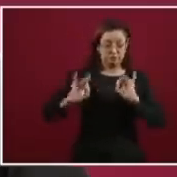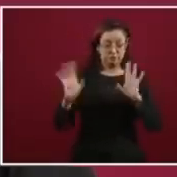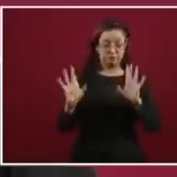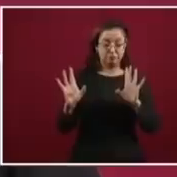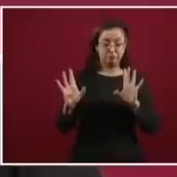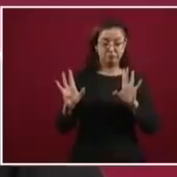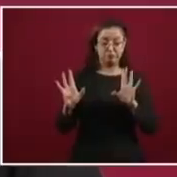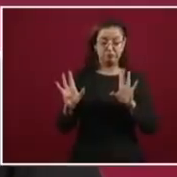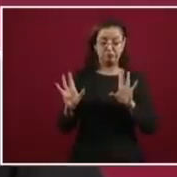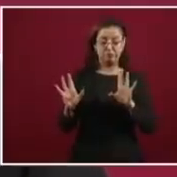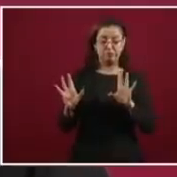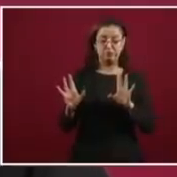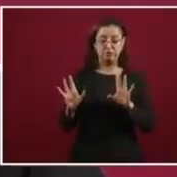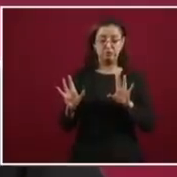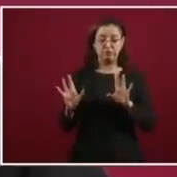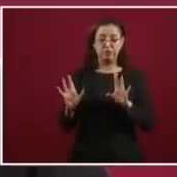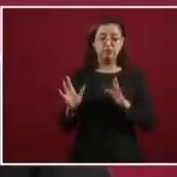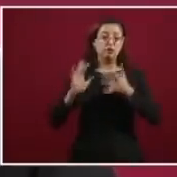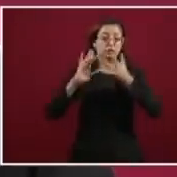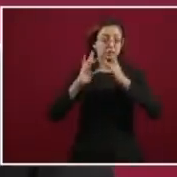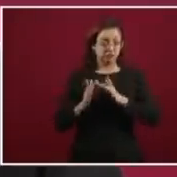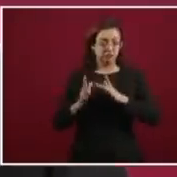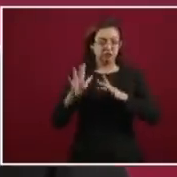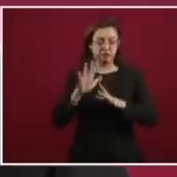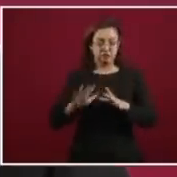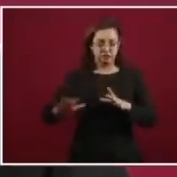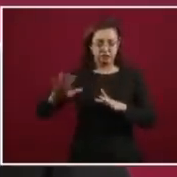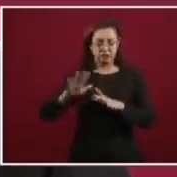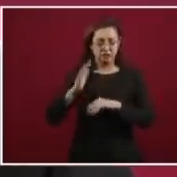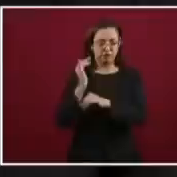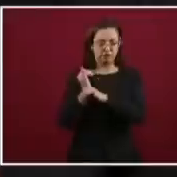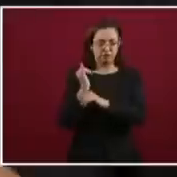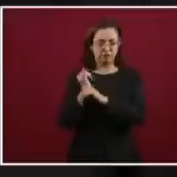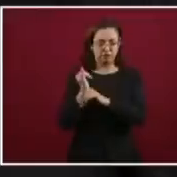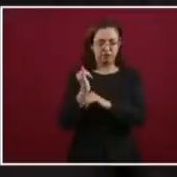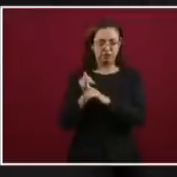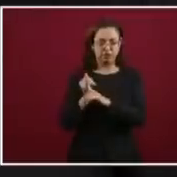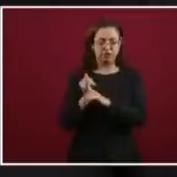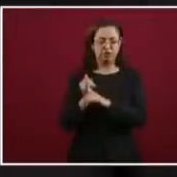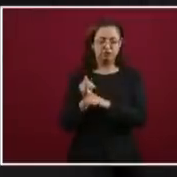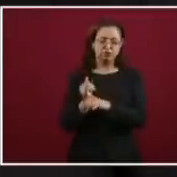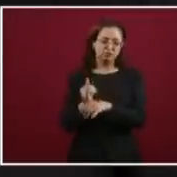en lo que son las redes sociales nuestras